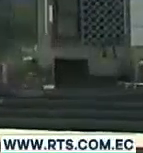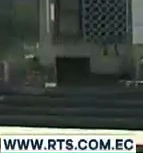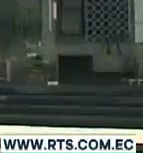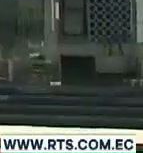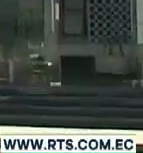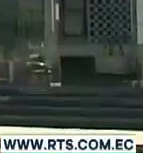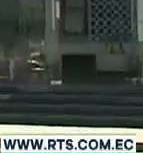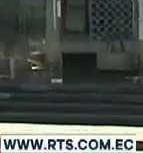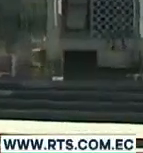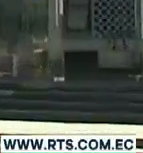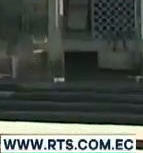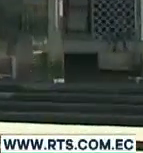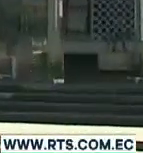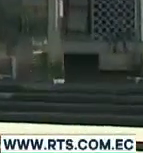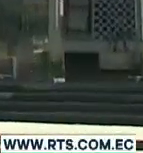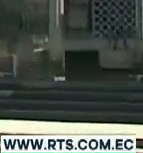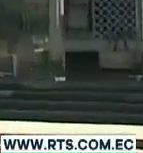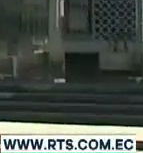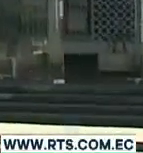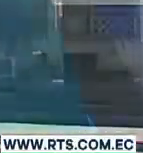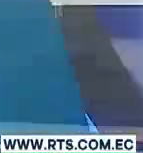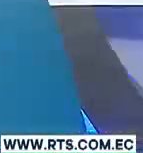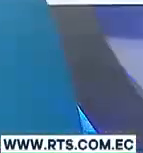Informó Héctor Romero.